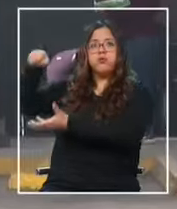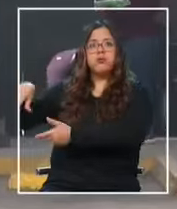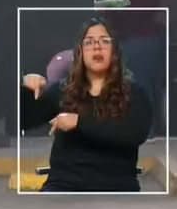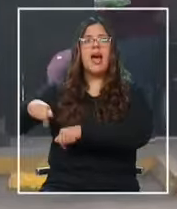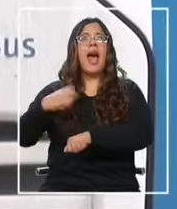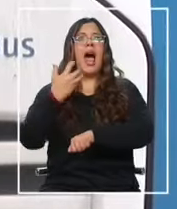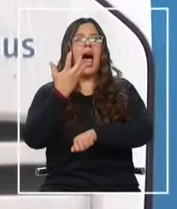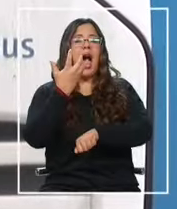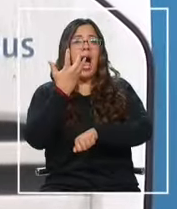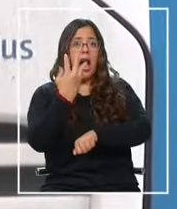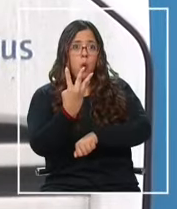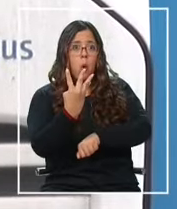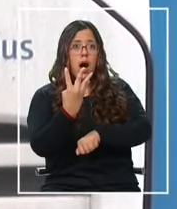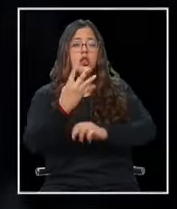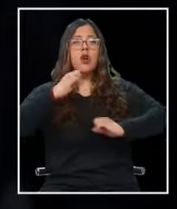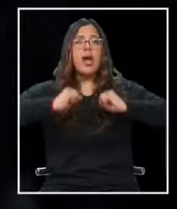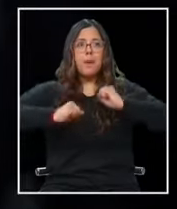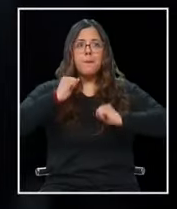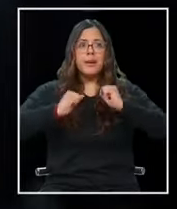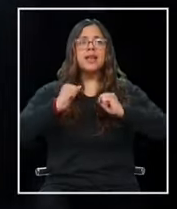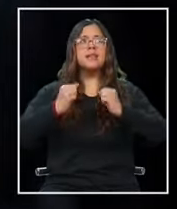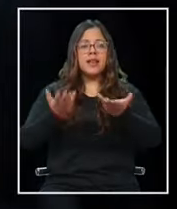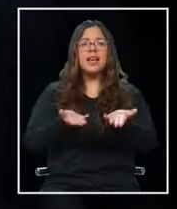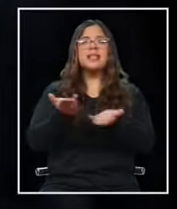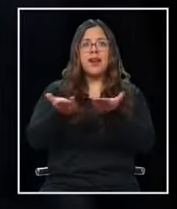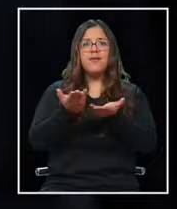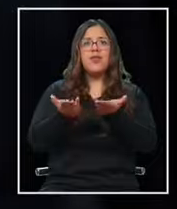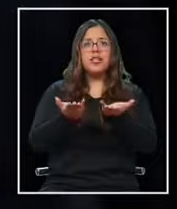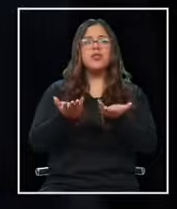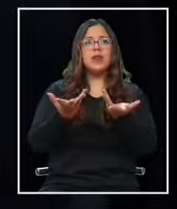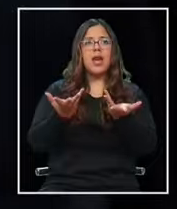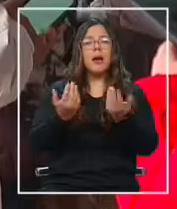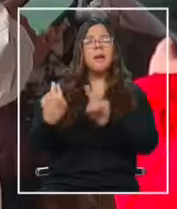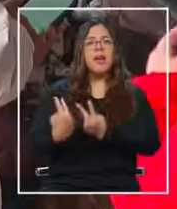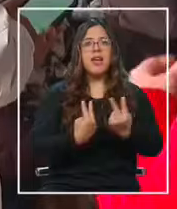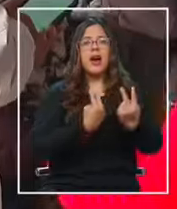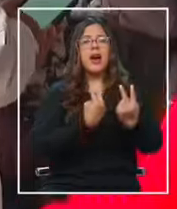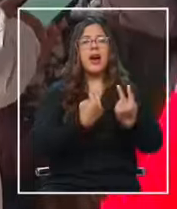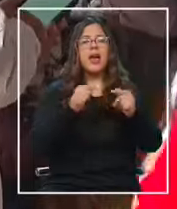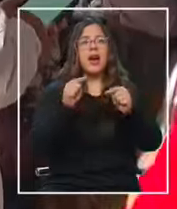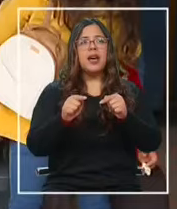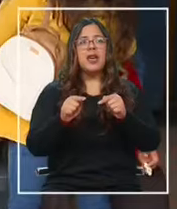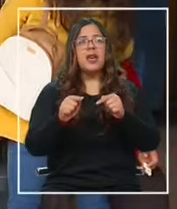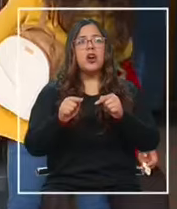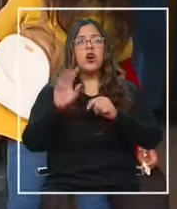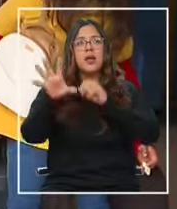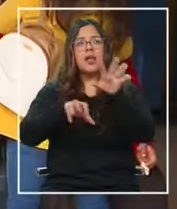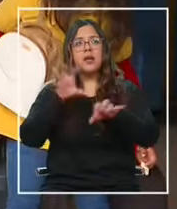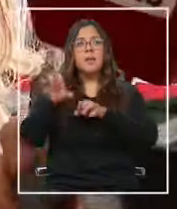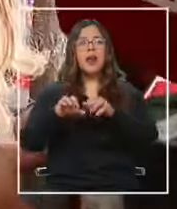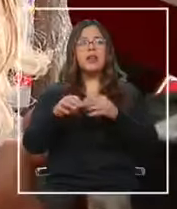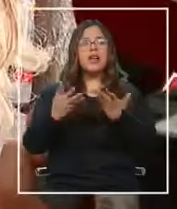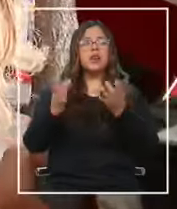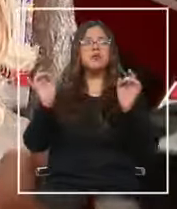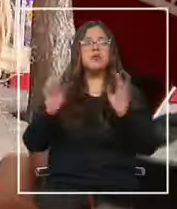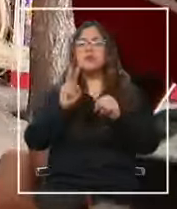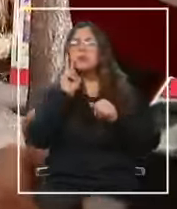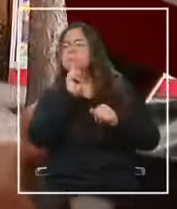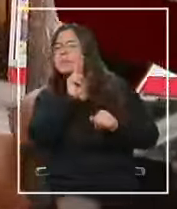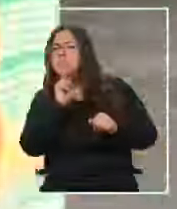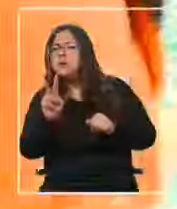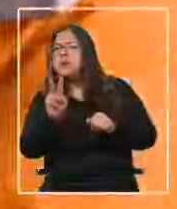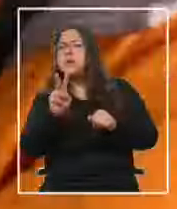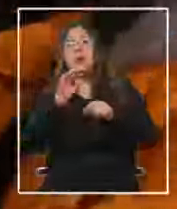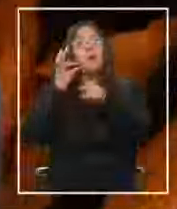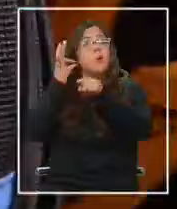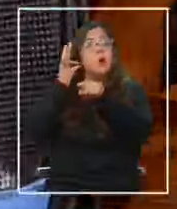menos 4 empresas que ofrecen este servicio pet friendly. Bastaron solo un par de minutos en el terminal para encontrarnos con pasajeros como Soledad,